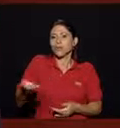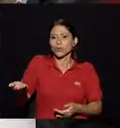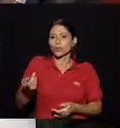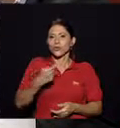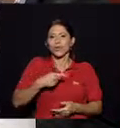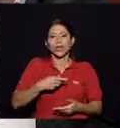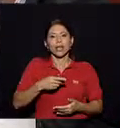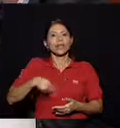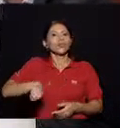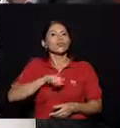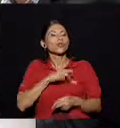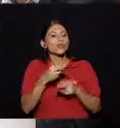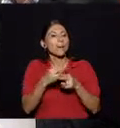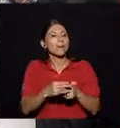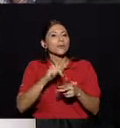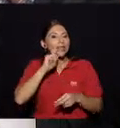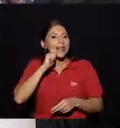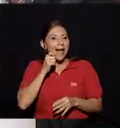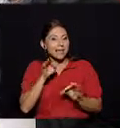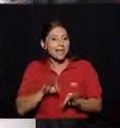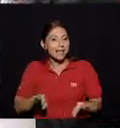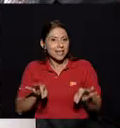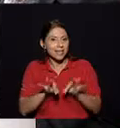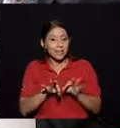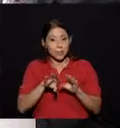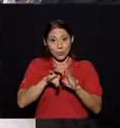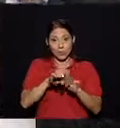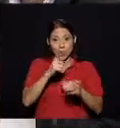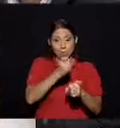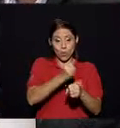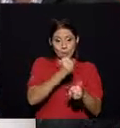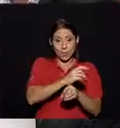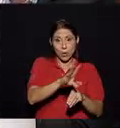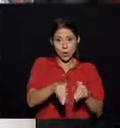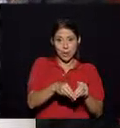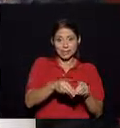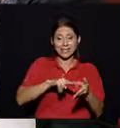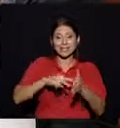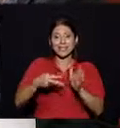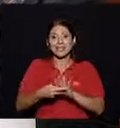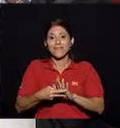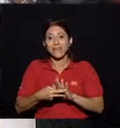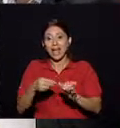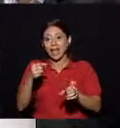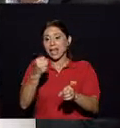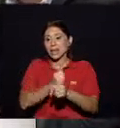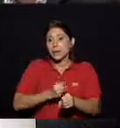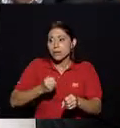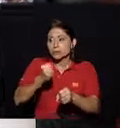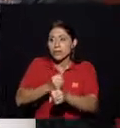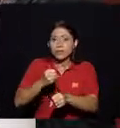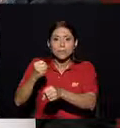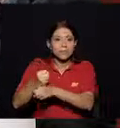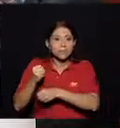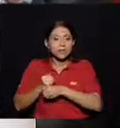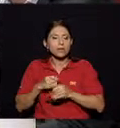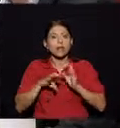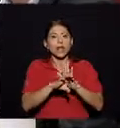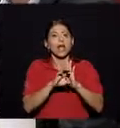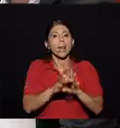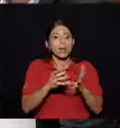sectores que nosotros llamamos clave, donde un empleo más significa empleos atrás y empleos adelante, son sectores que compran y